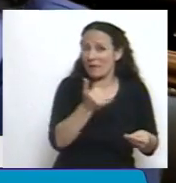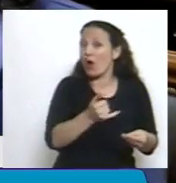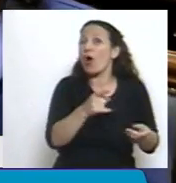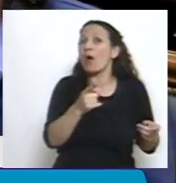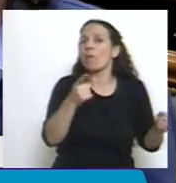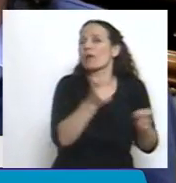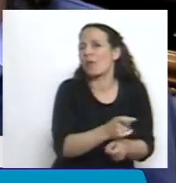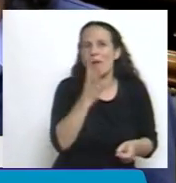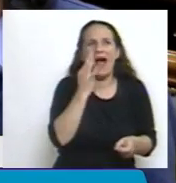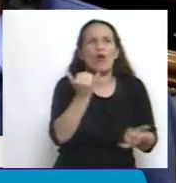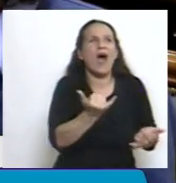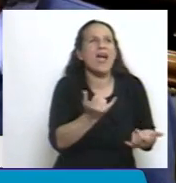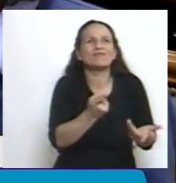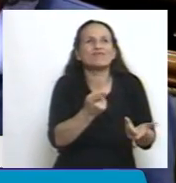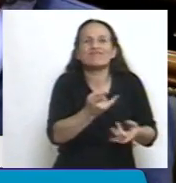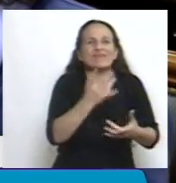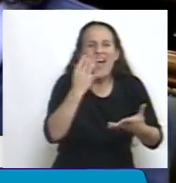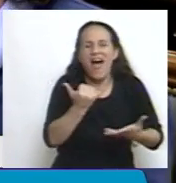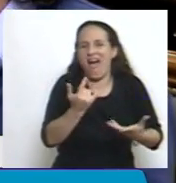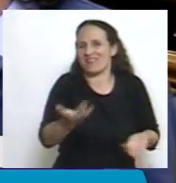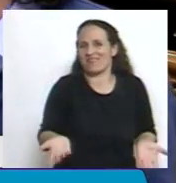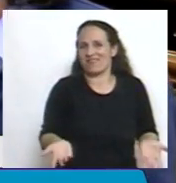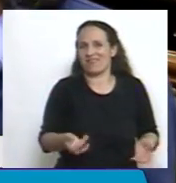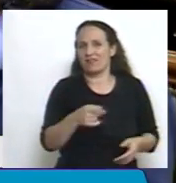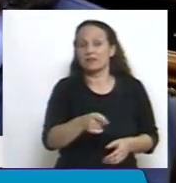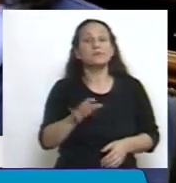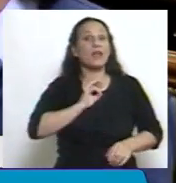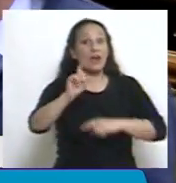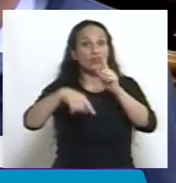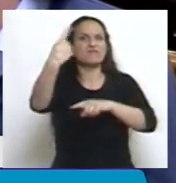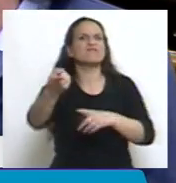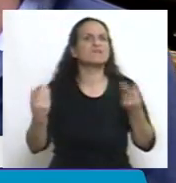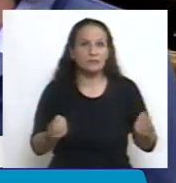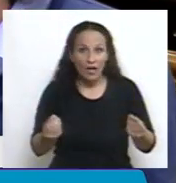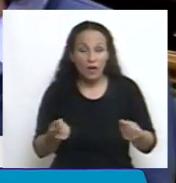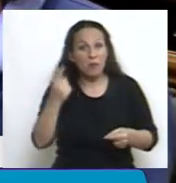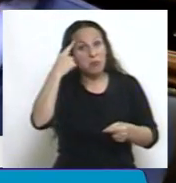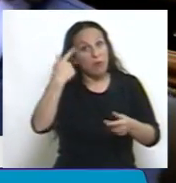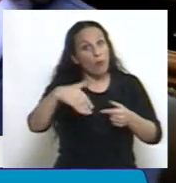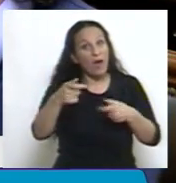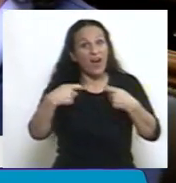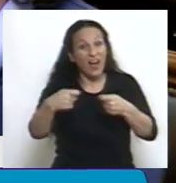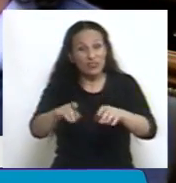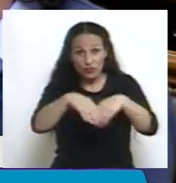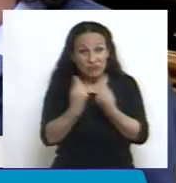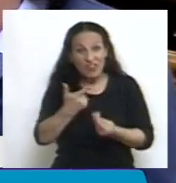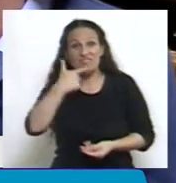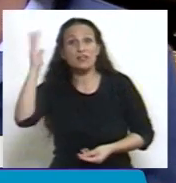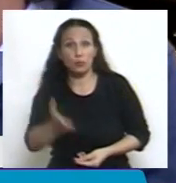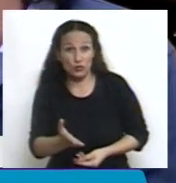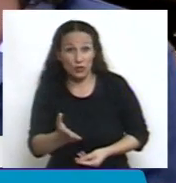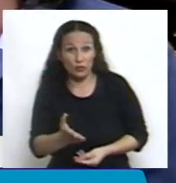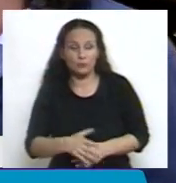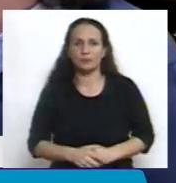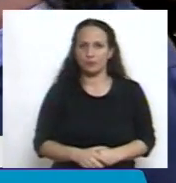problema. ¿Qué pasa para el año 2016? Se presupuesta un aumento del gasto del 17%,